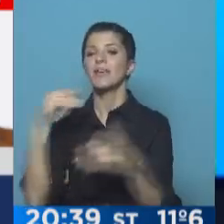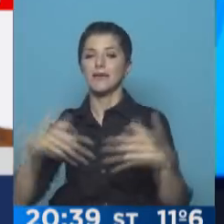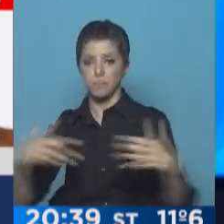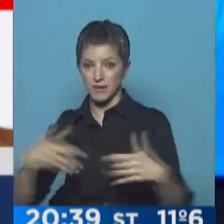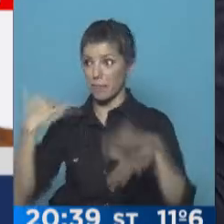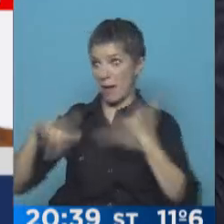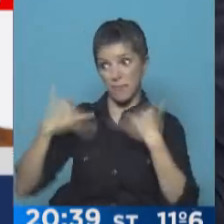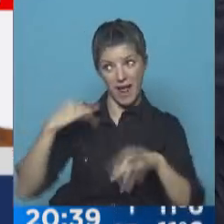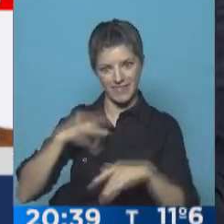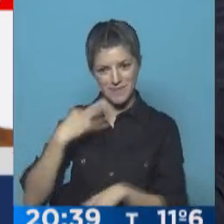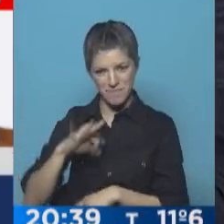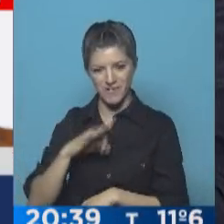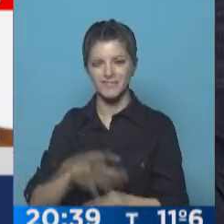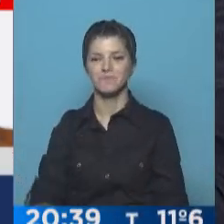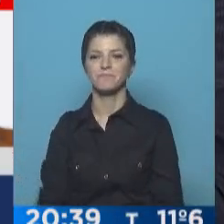apuran.